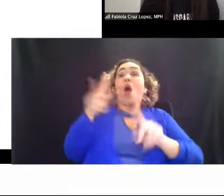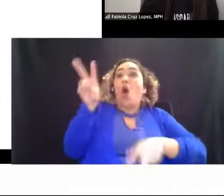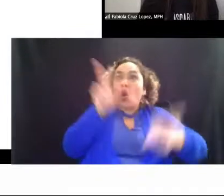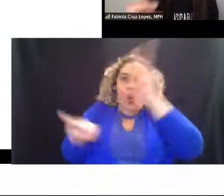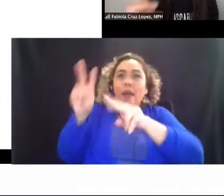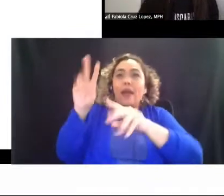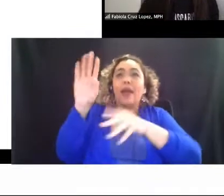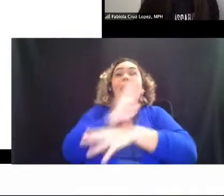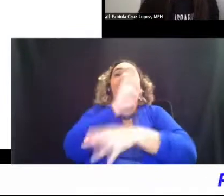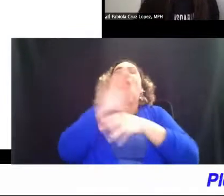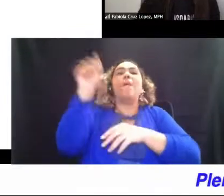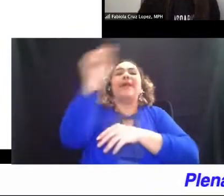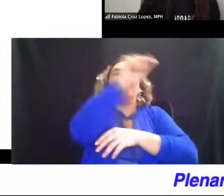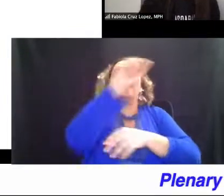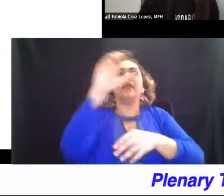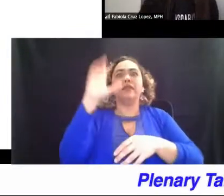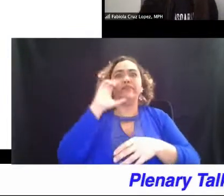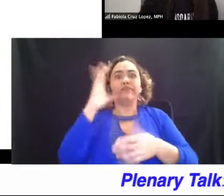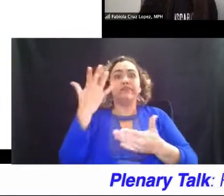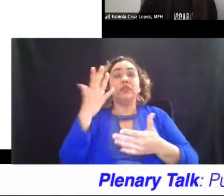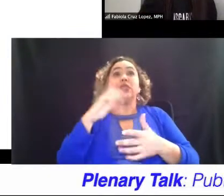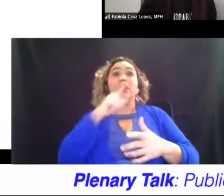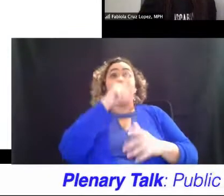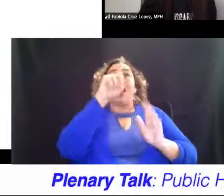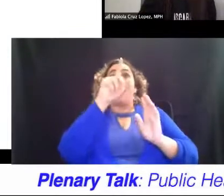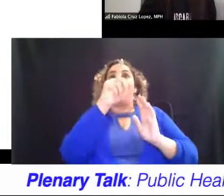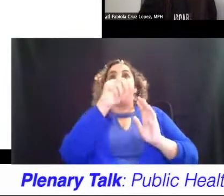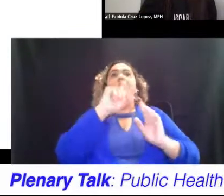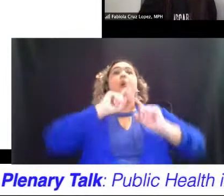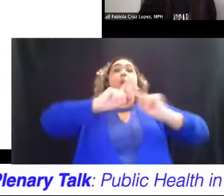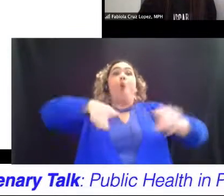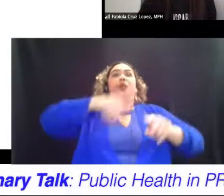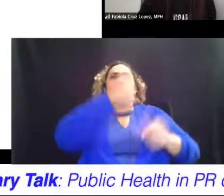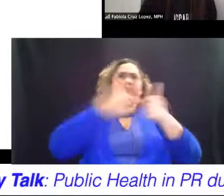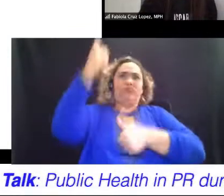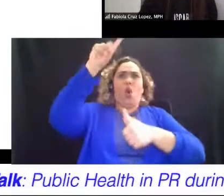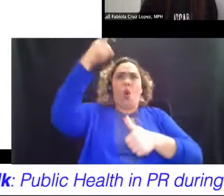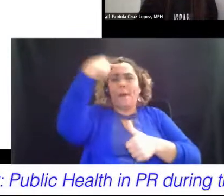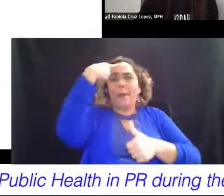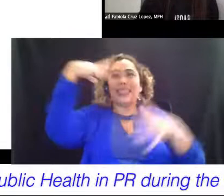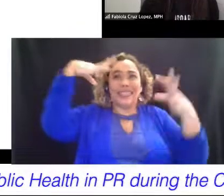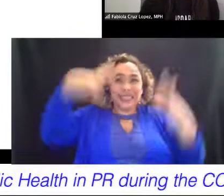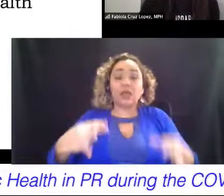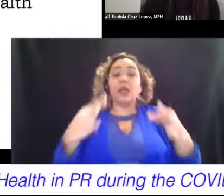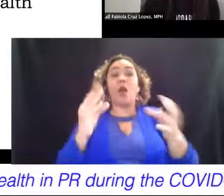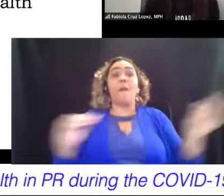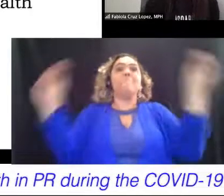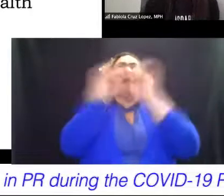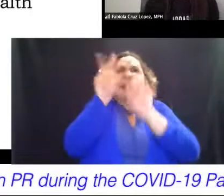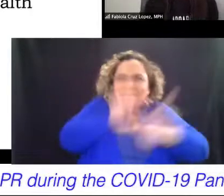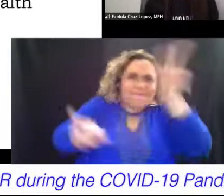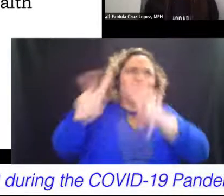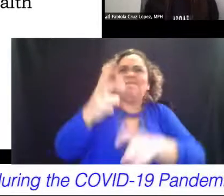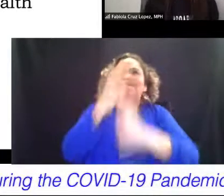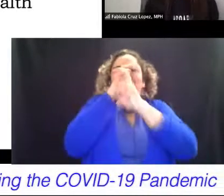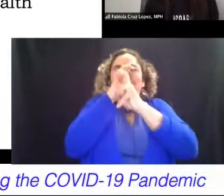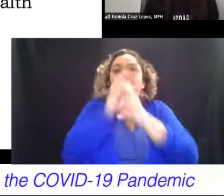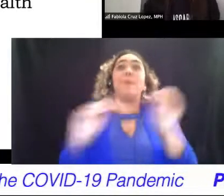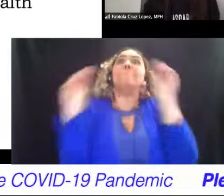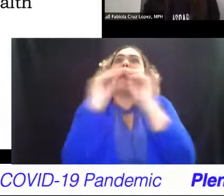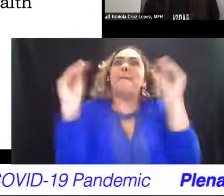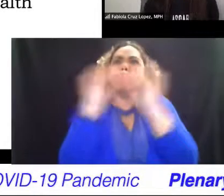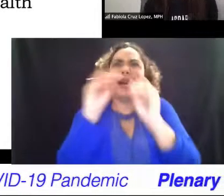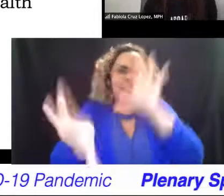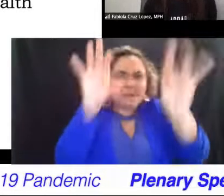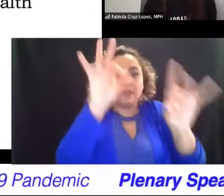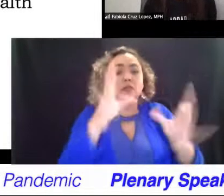comercios, monitorear las órdenes ejecutivas, las decisiones que se toman, aumentar ese monitoreo y esa fiscalización.